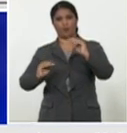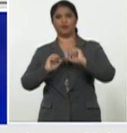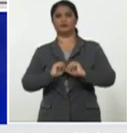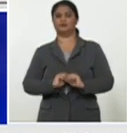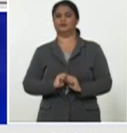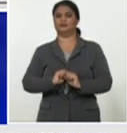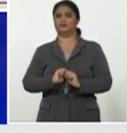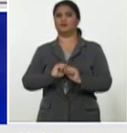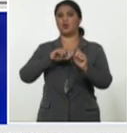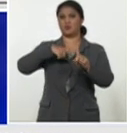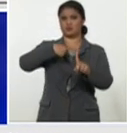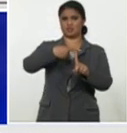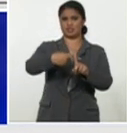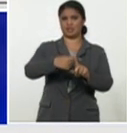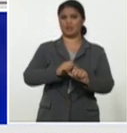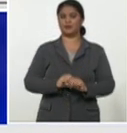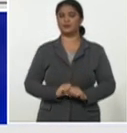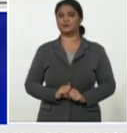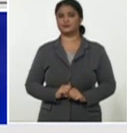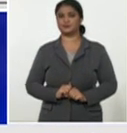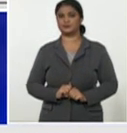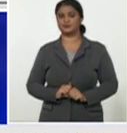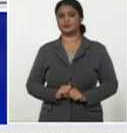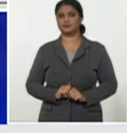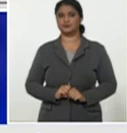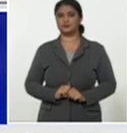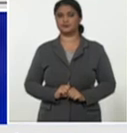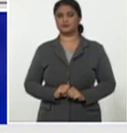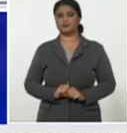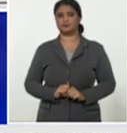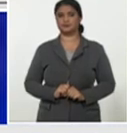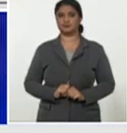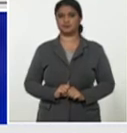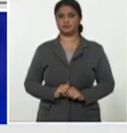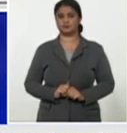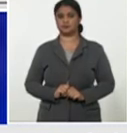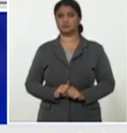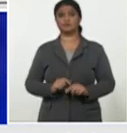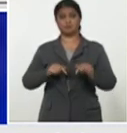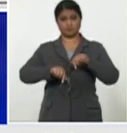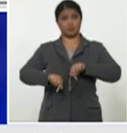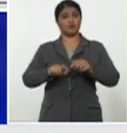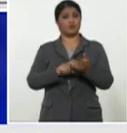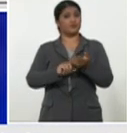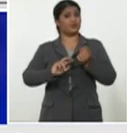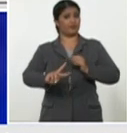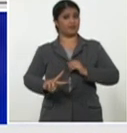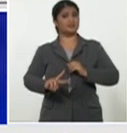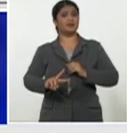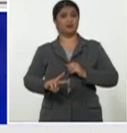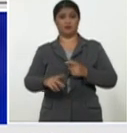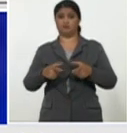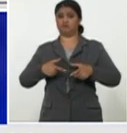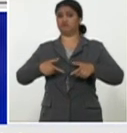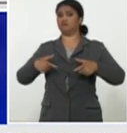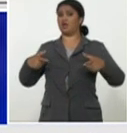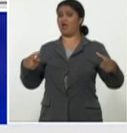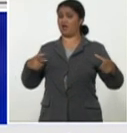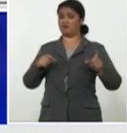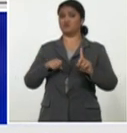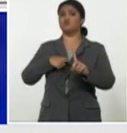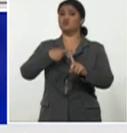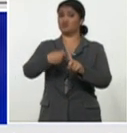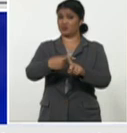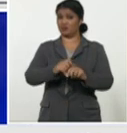va teniendo. De todas formas, reitero, territorio con mucha complejidad epidemiológica, con